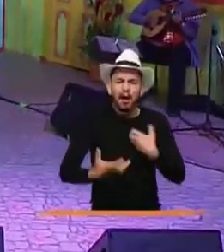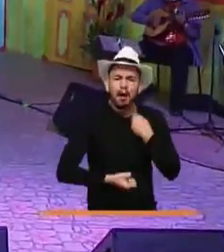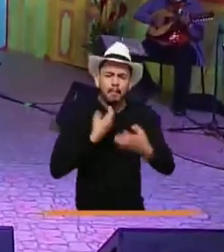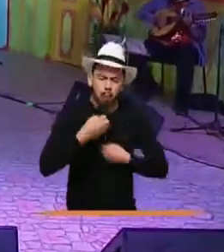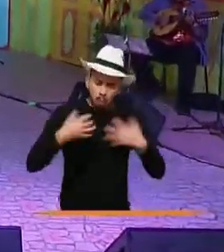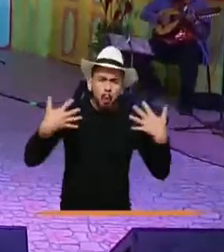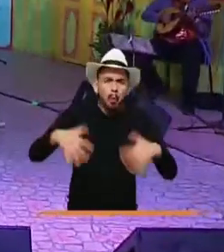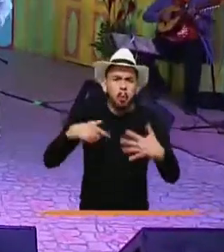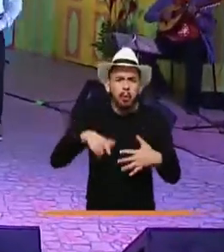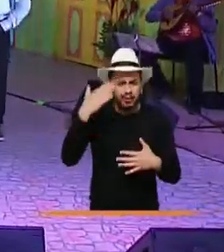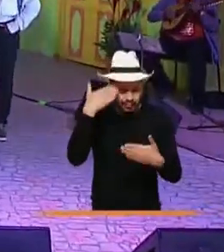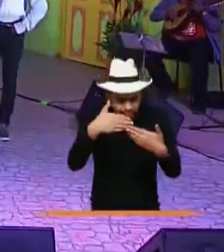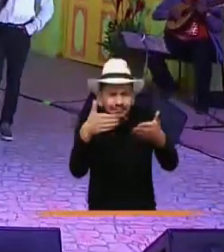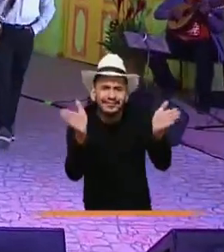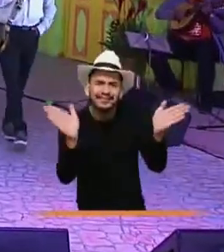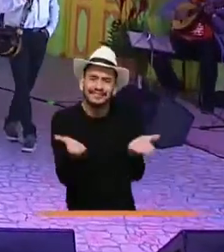compañeros